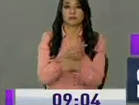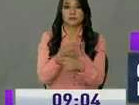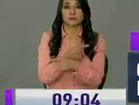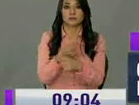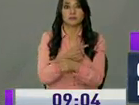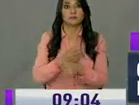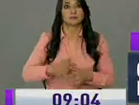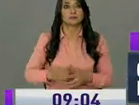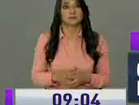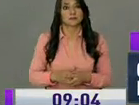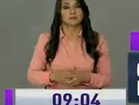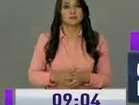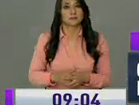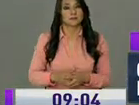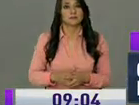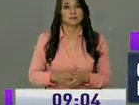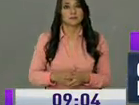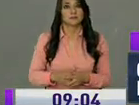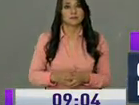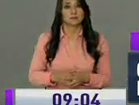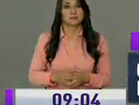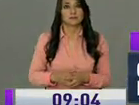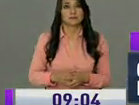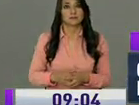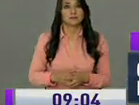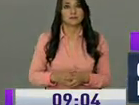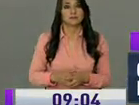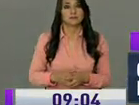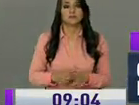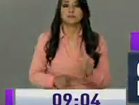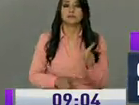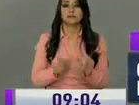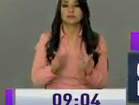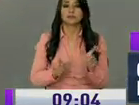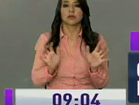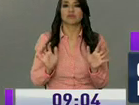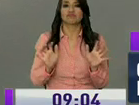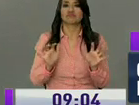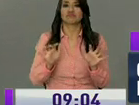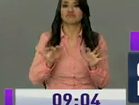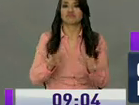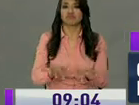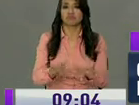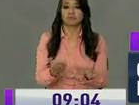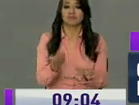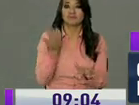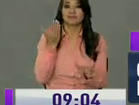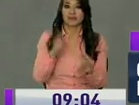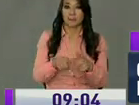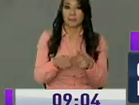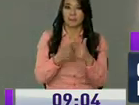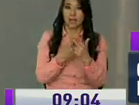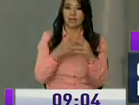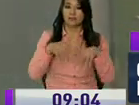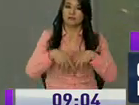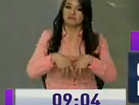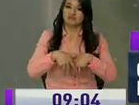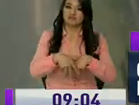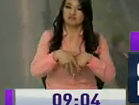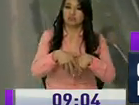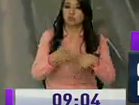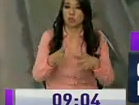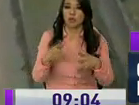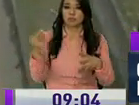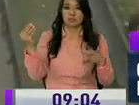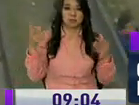Como decíamos hace un momento, ya no hay casi los manifestantes que pues iniciaron con esta manifestación,